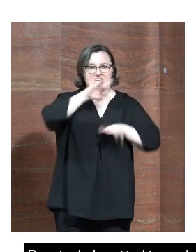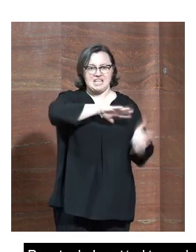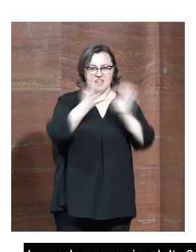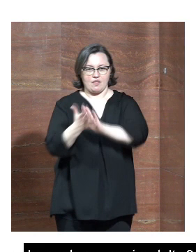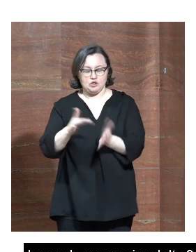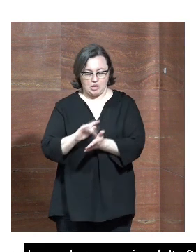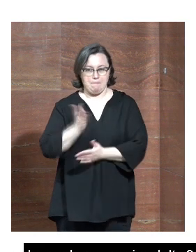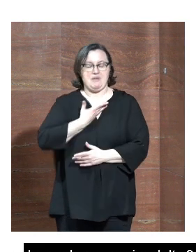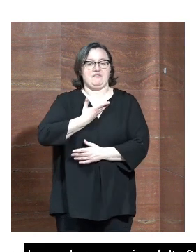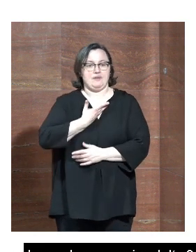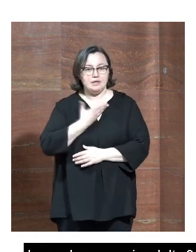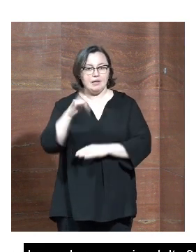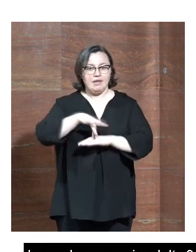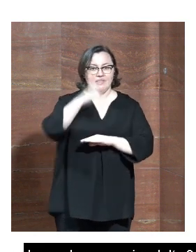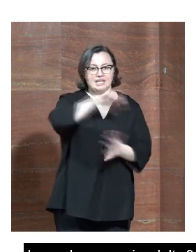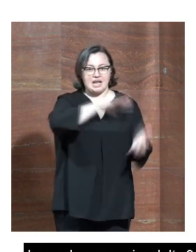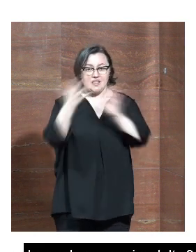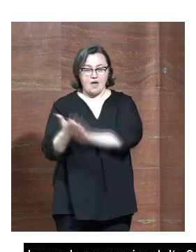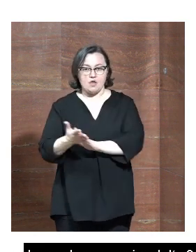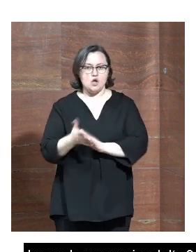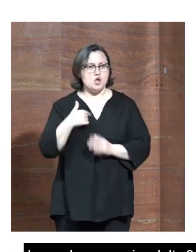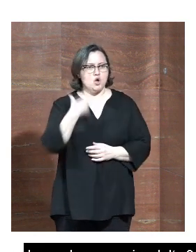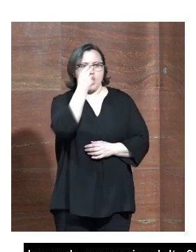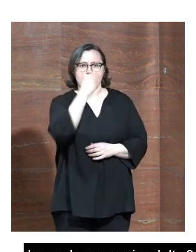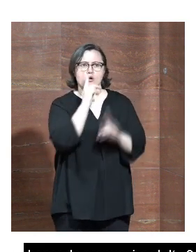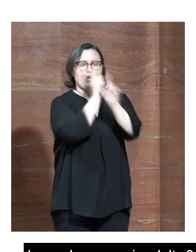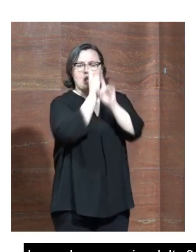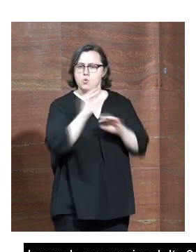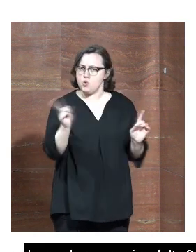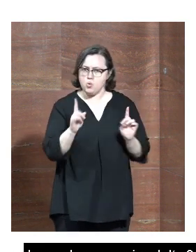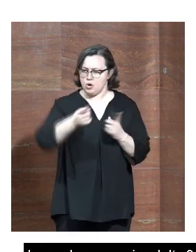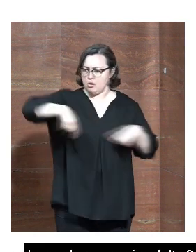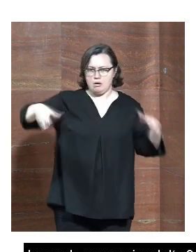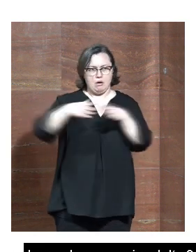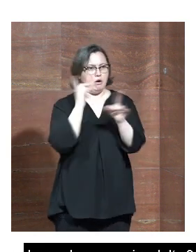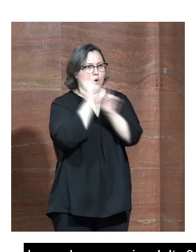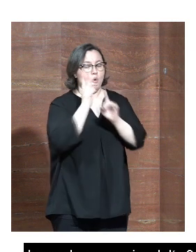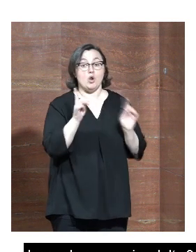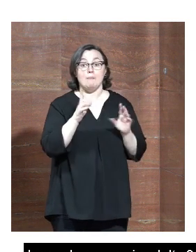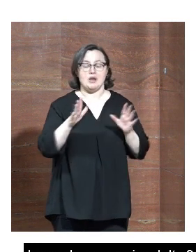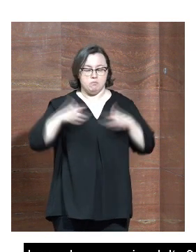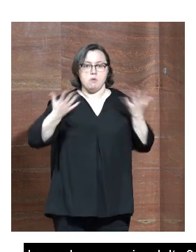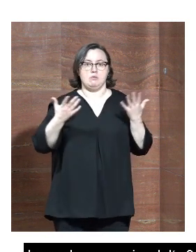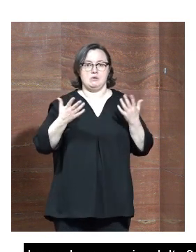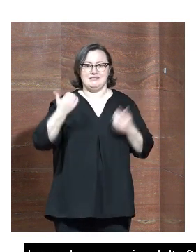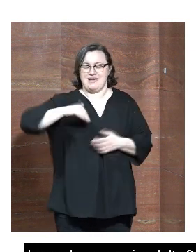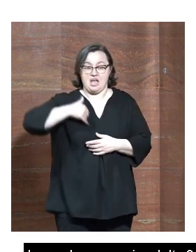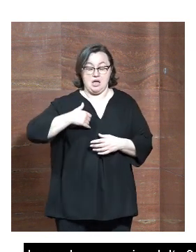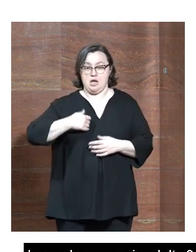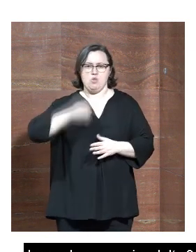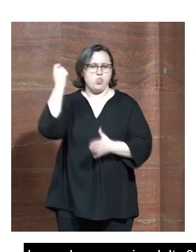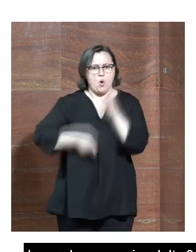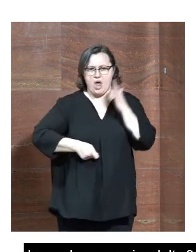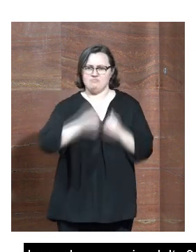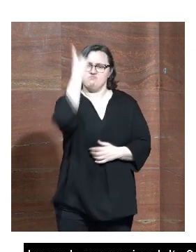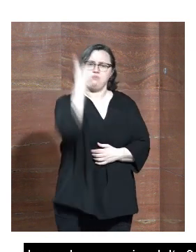digitalización. Una digitalización que yo no me opongo, que no nos oponemos nadie, pero que ha sido precipitada, ha sido muy